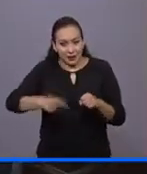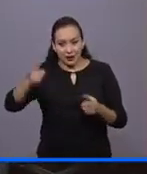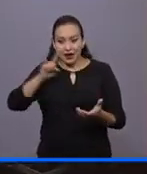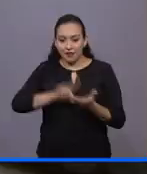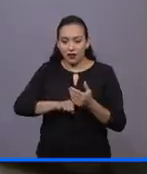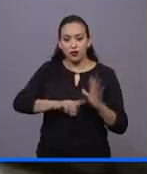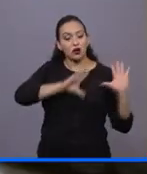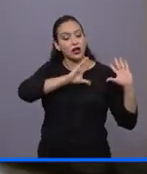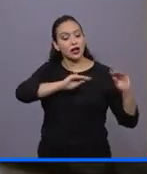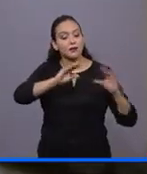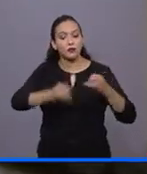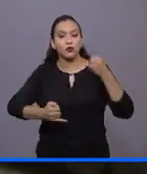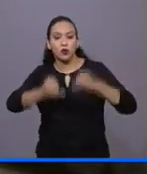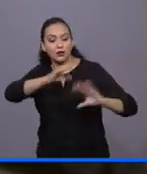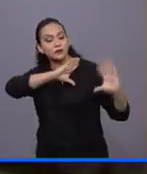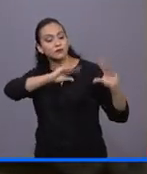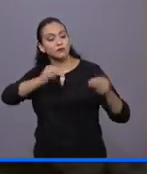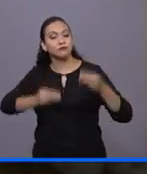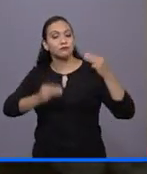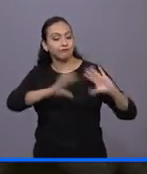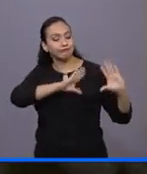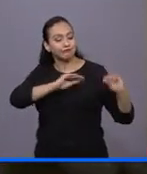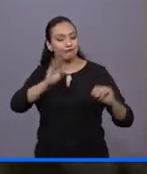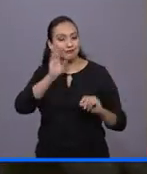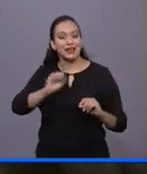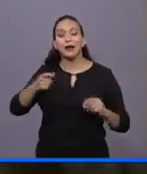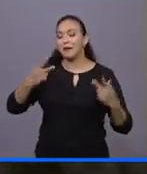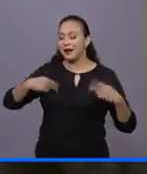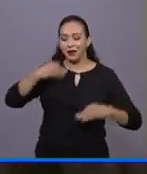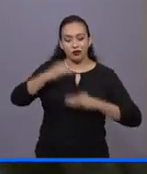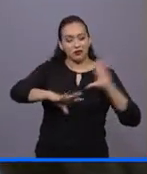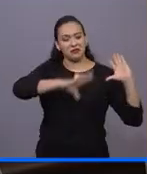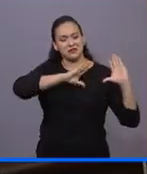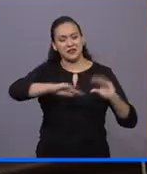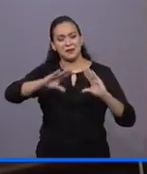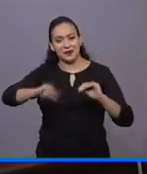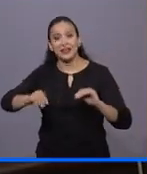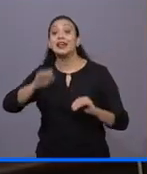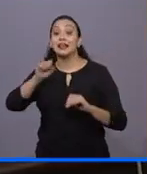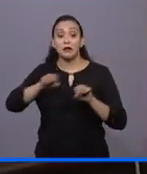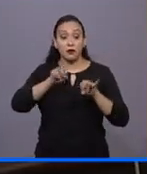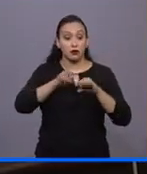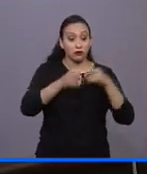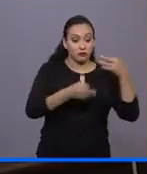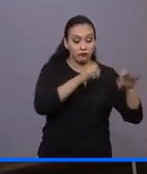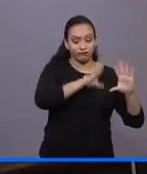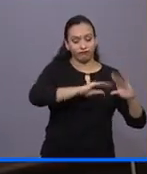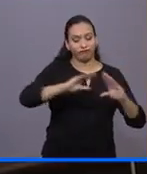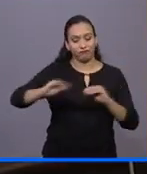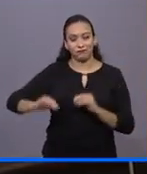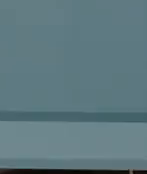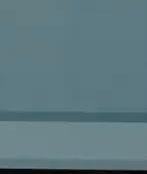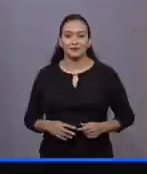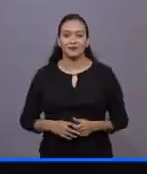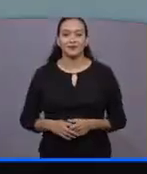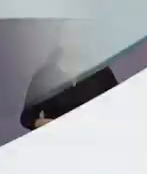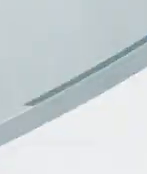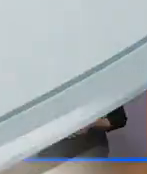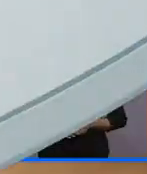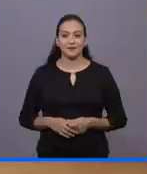y actualización del personal jurisdiccional y administrativo, así como de sus órganos jurisdiccionales.